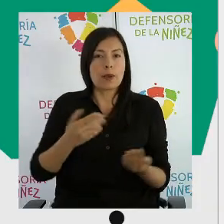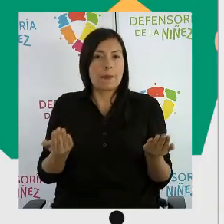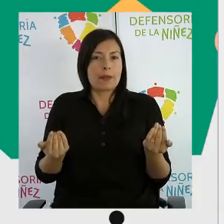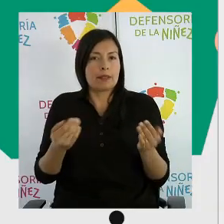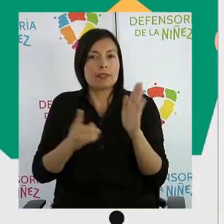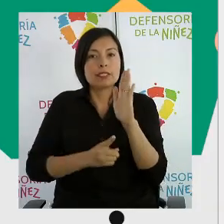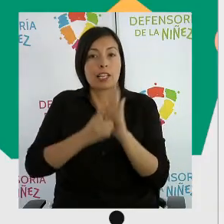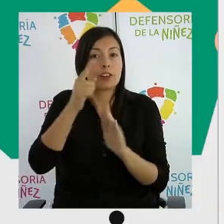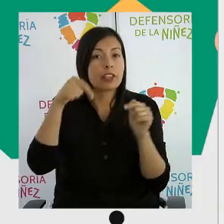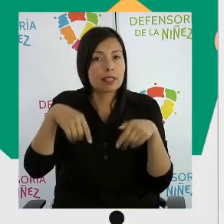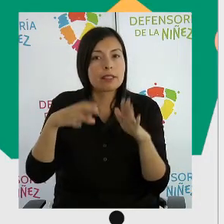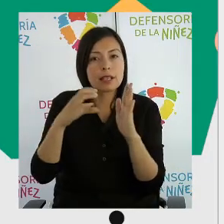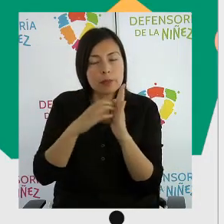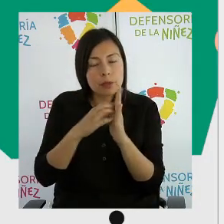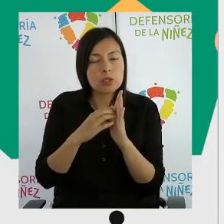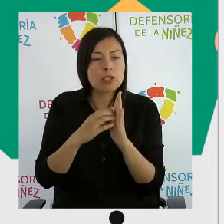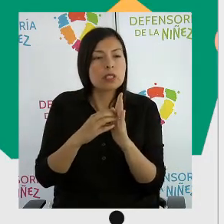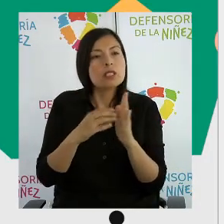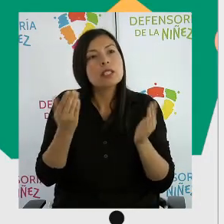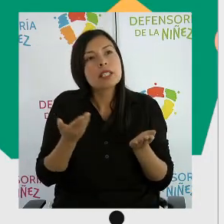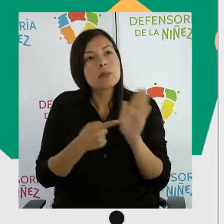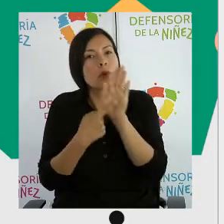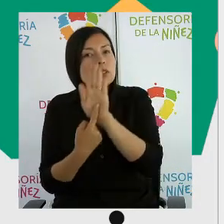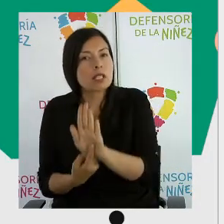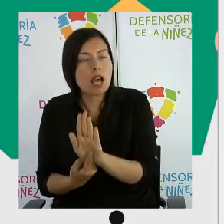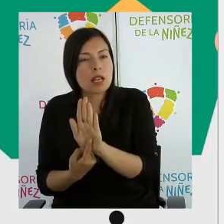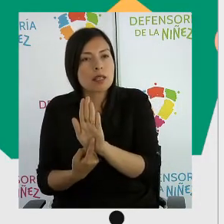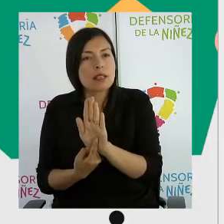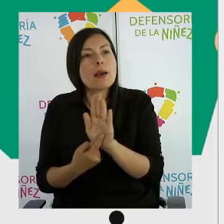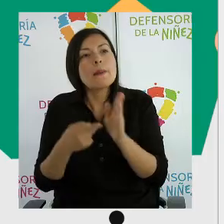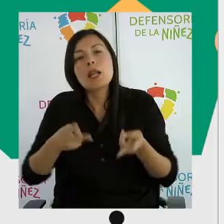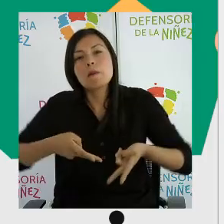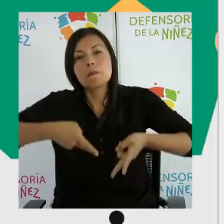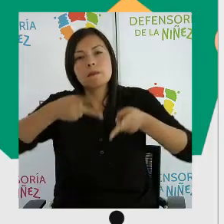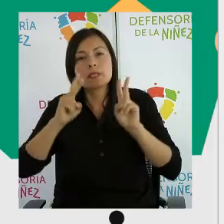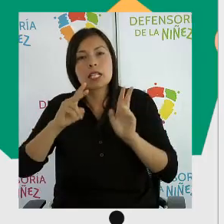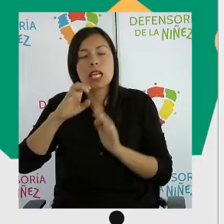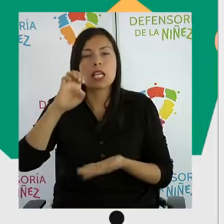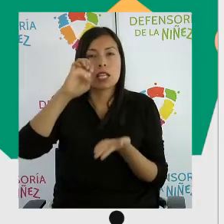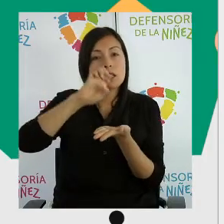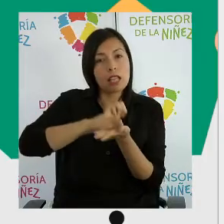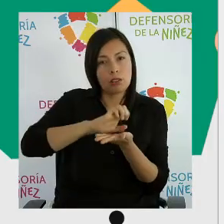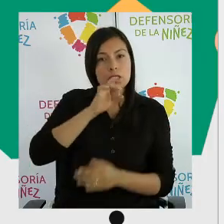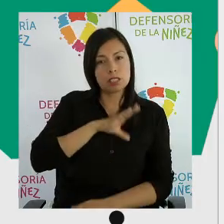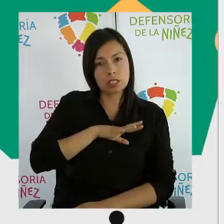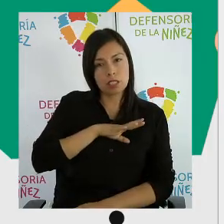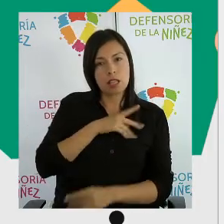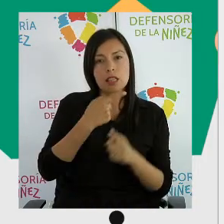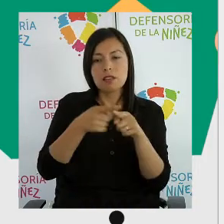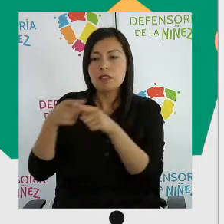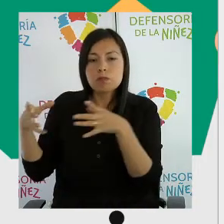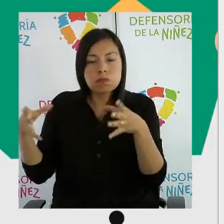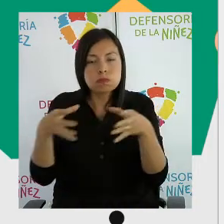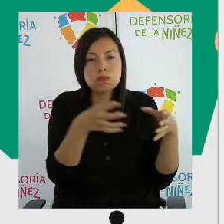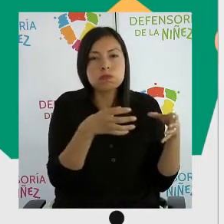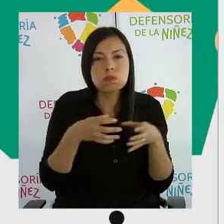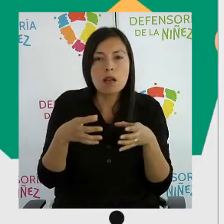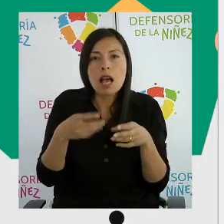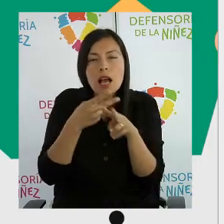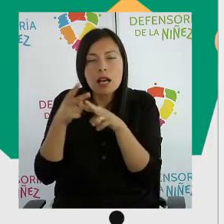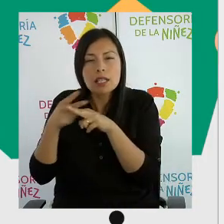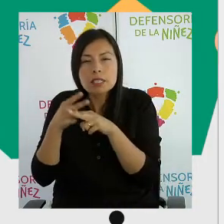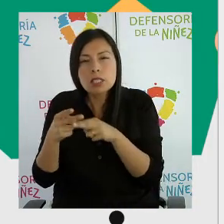desarrollo de este capítulo y el planteamiento que se hace efectivamente permita al Estado de Chile, a través de los órganos competentes, la generación de una